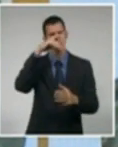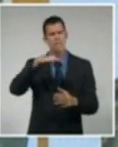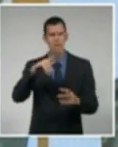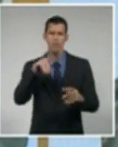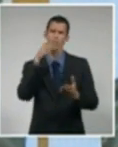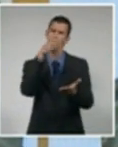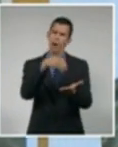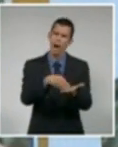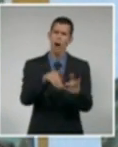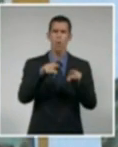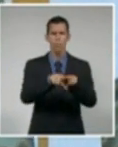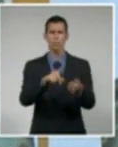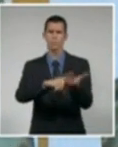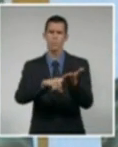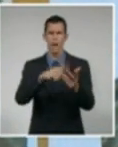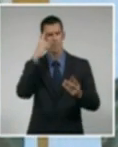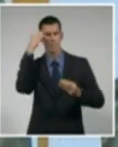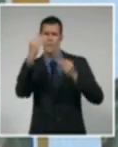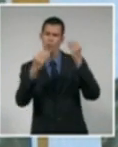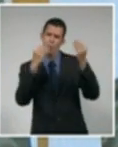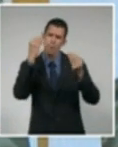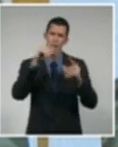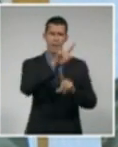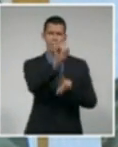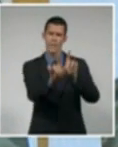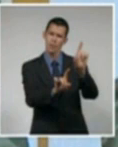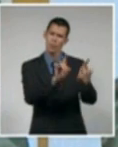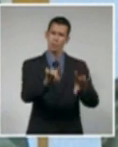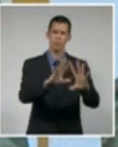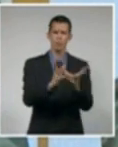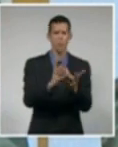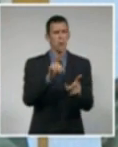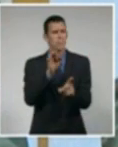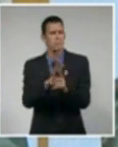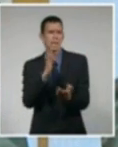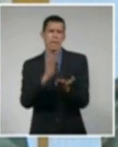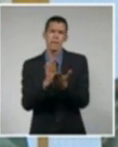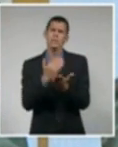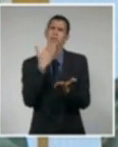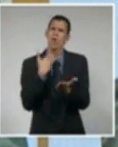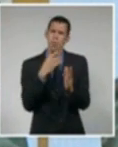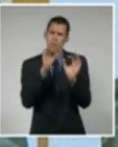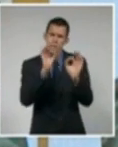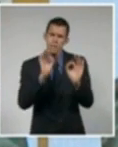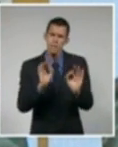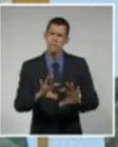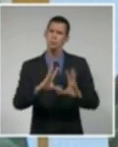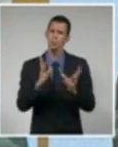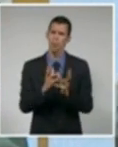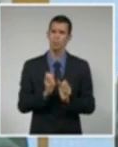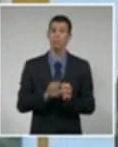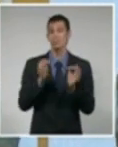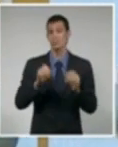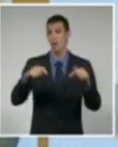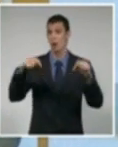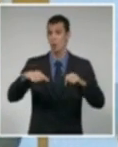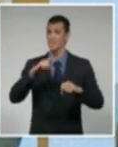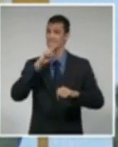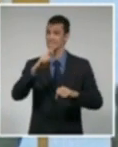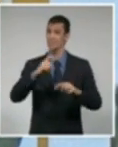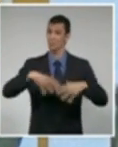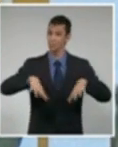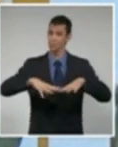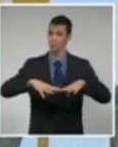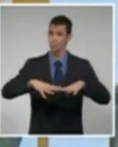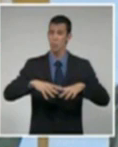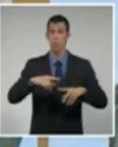y familiares a este excelente momento, aún con los rigores y la necesidad de mantener todas